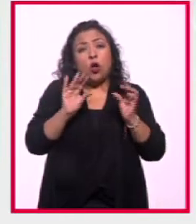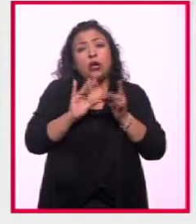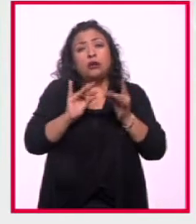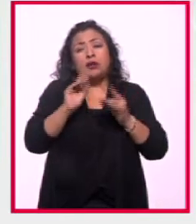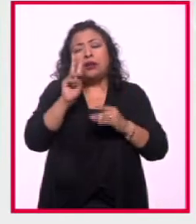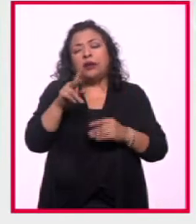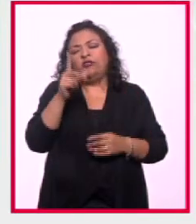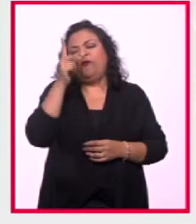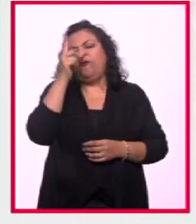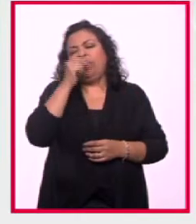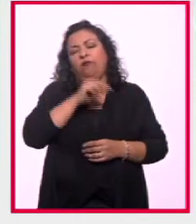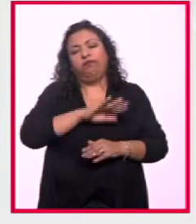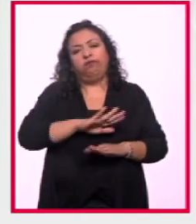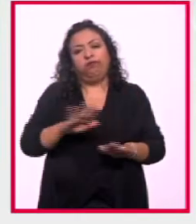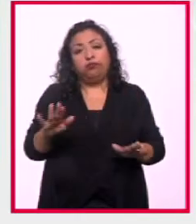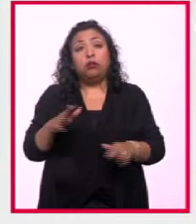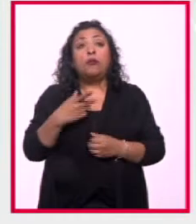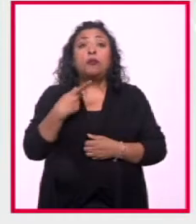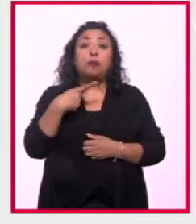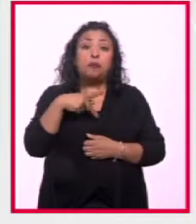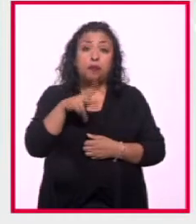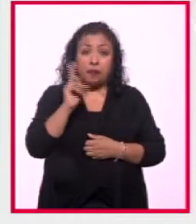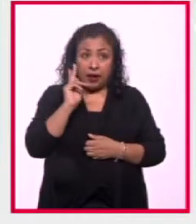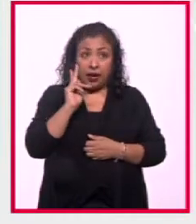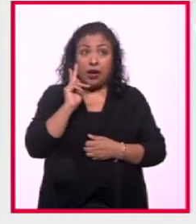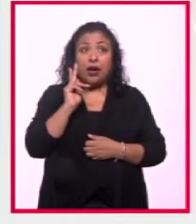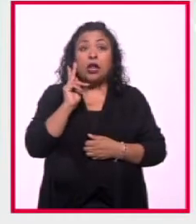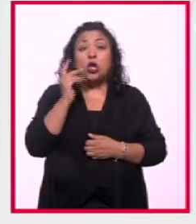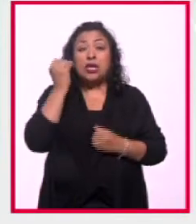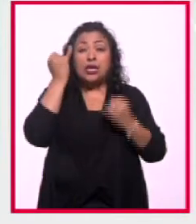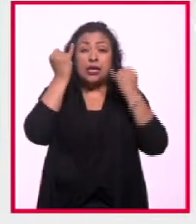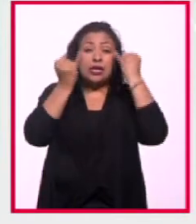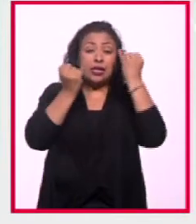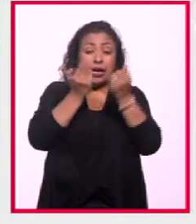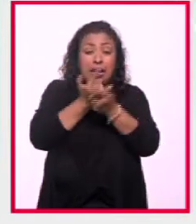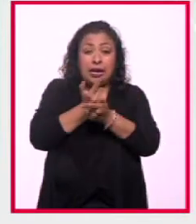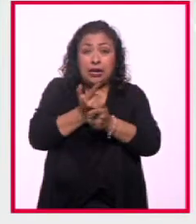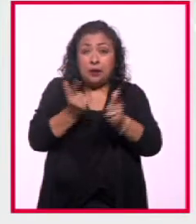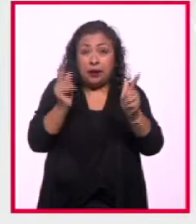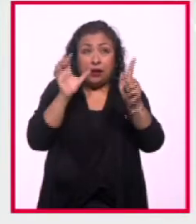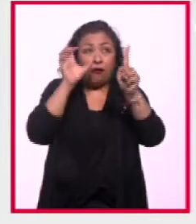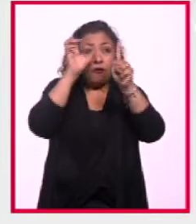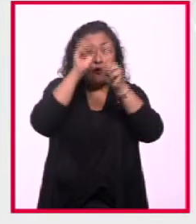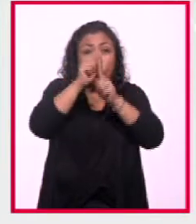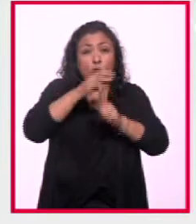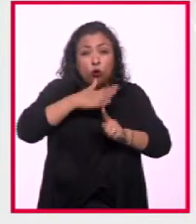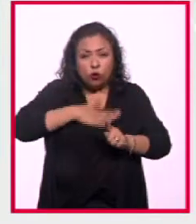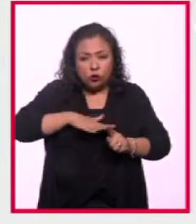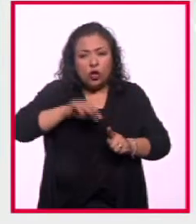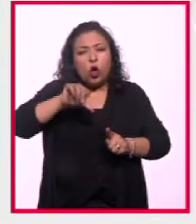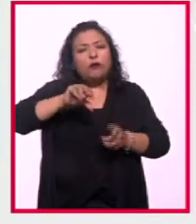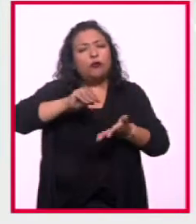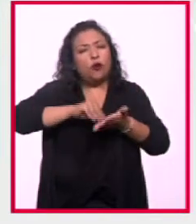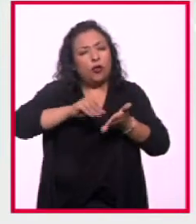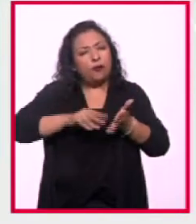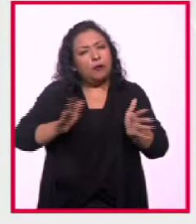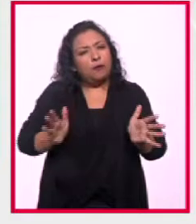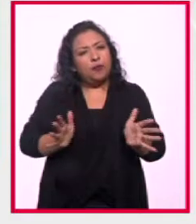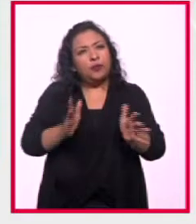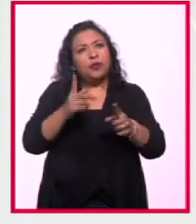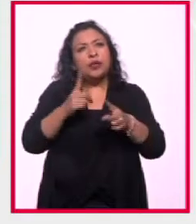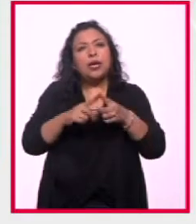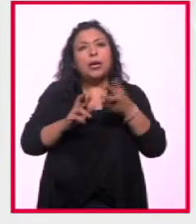fue un fracaso sin embargo nuestros ideales de libertad y justicia siguen siendo siendo animados por